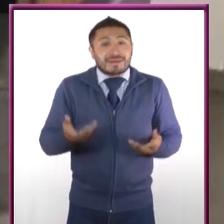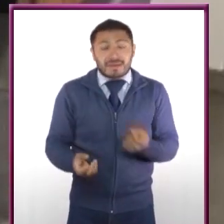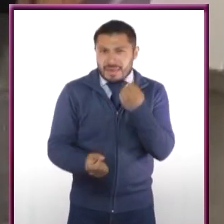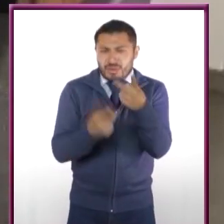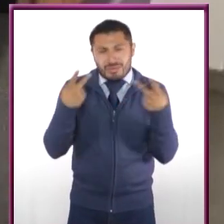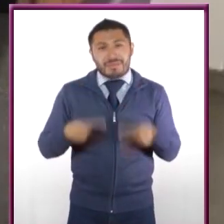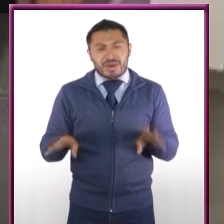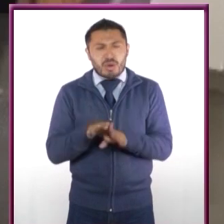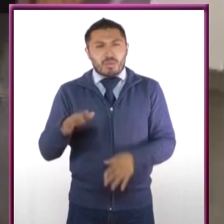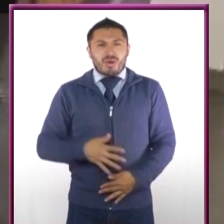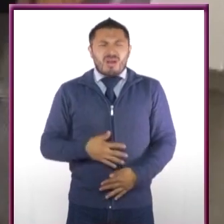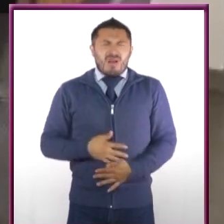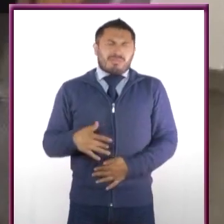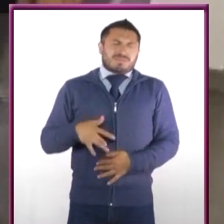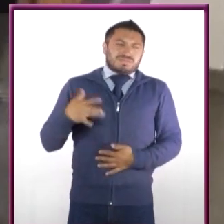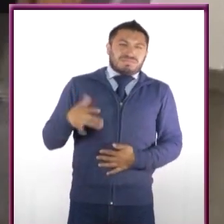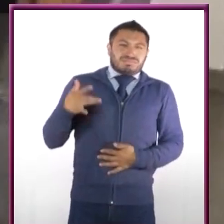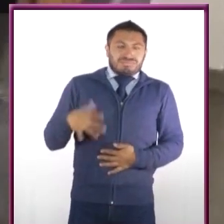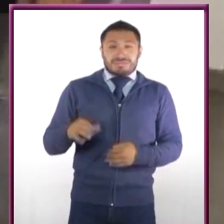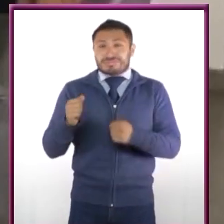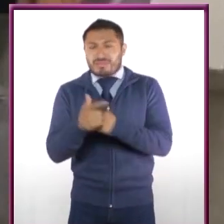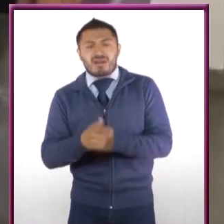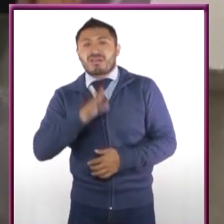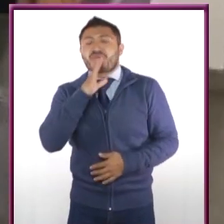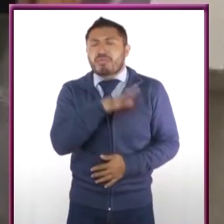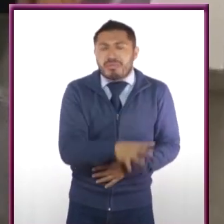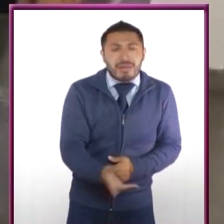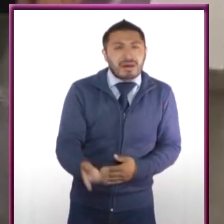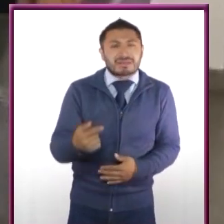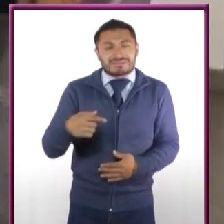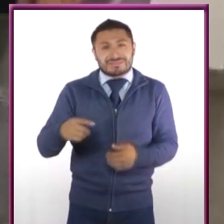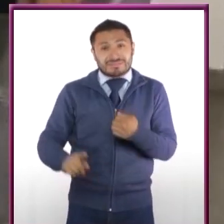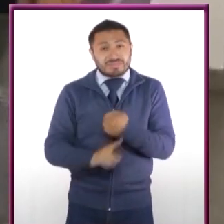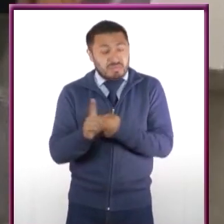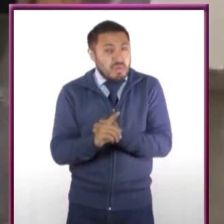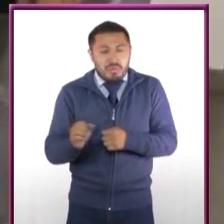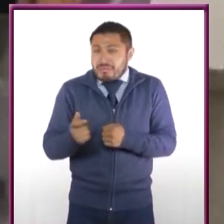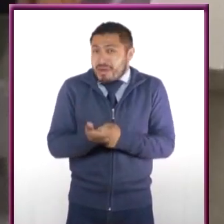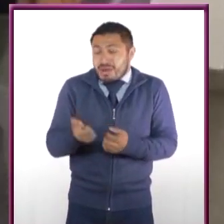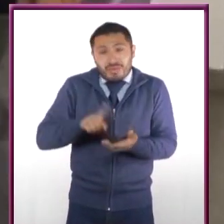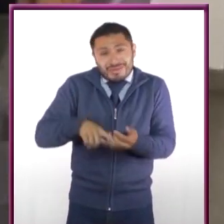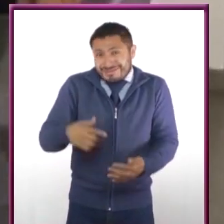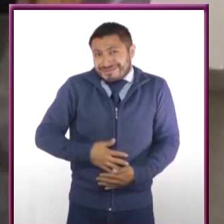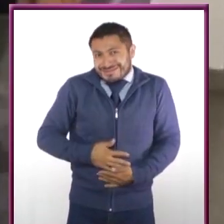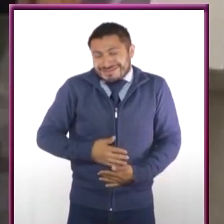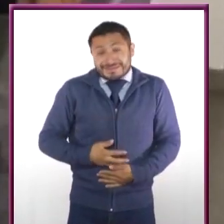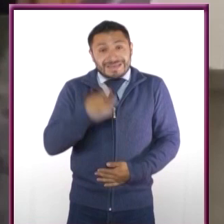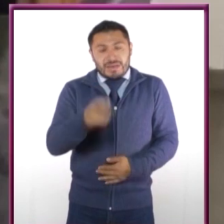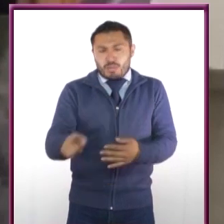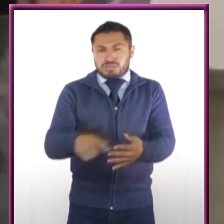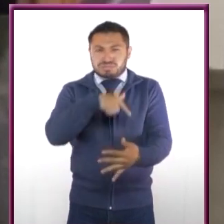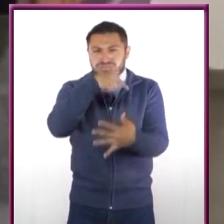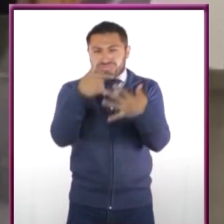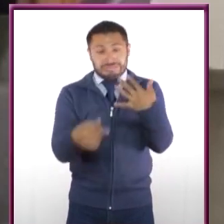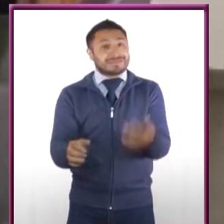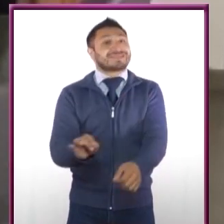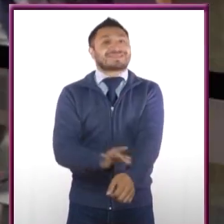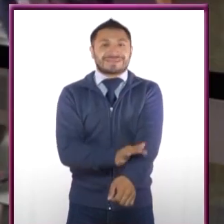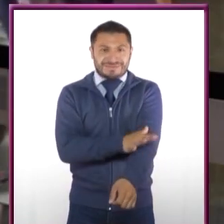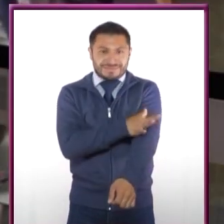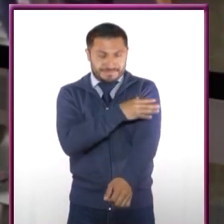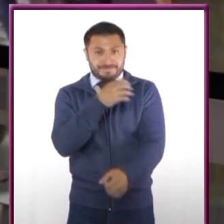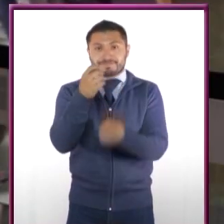mejor les dolerá el estómago, tendrán algún otro malestar gastrointestinal. Todas esas son emociones que